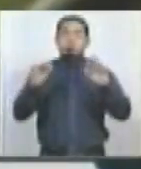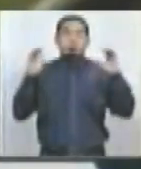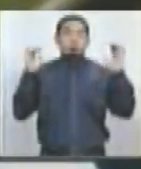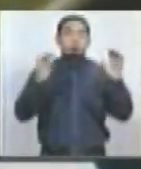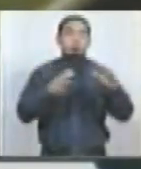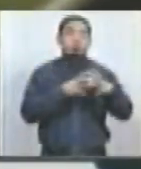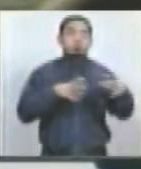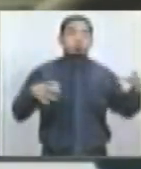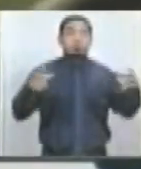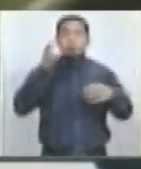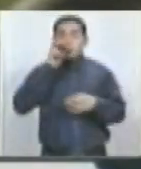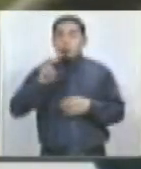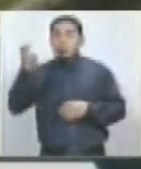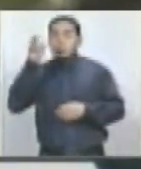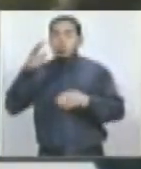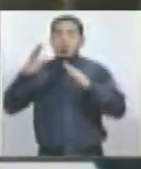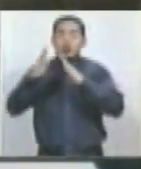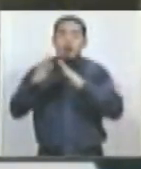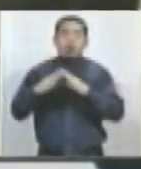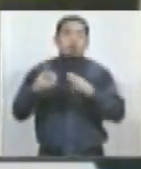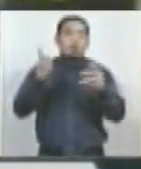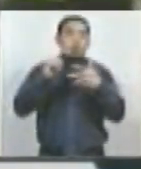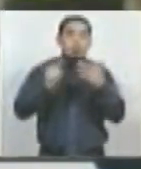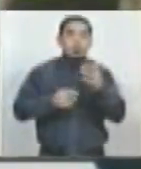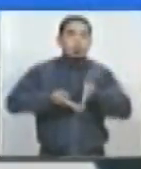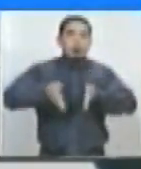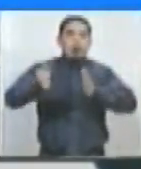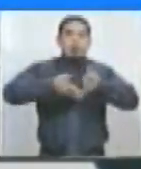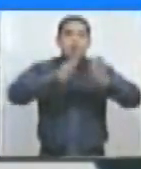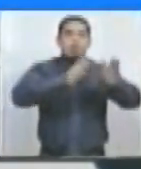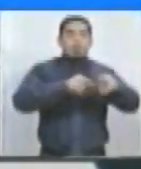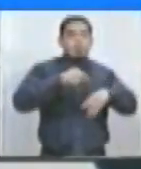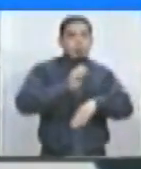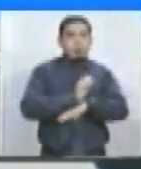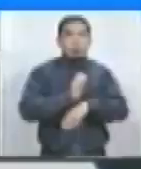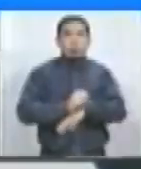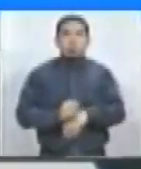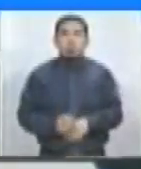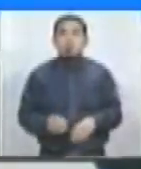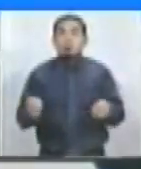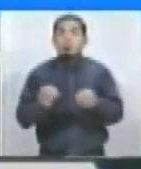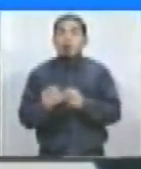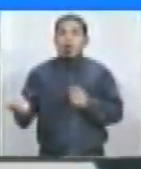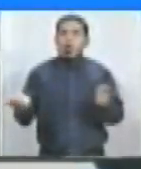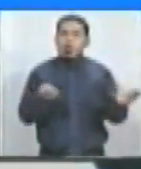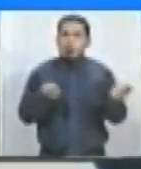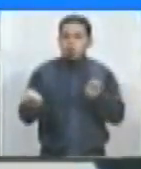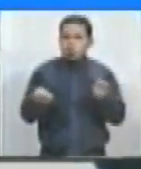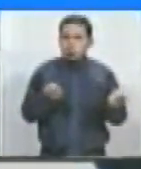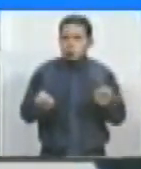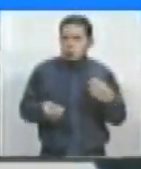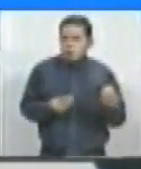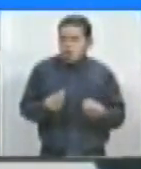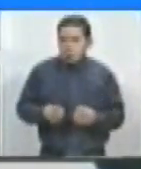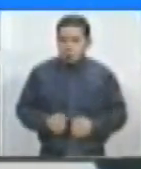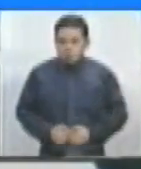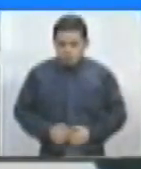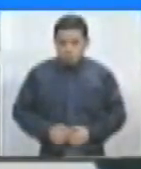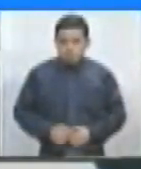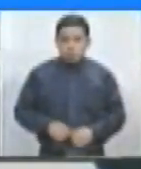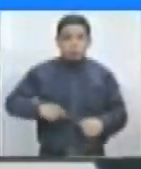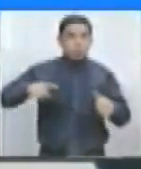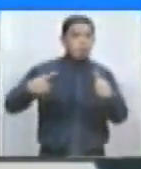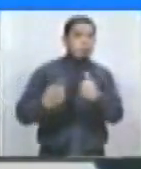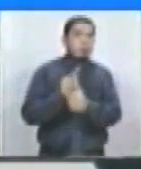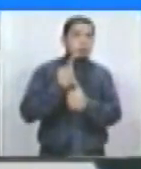lugares turísticos y en todas las vías del país. Básicamente, parte del control que vamos a realizar, vamos a fijarnos primero en lo que